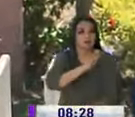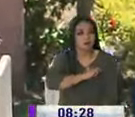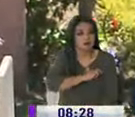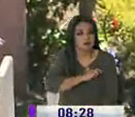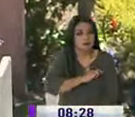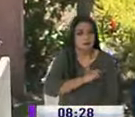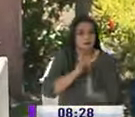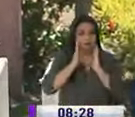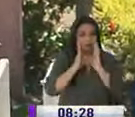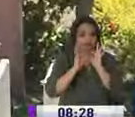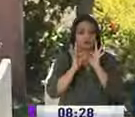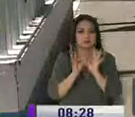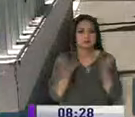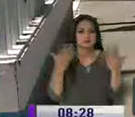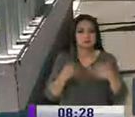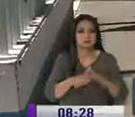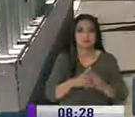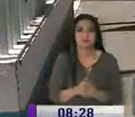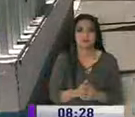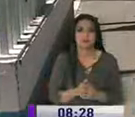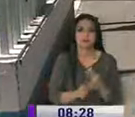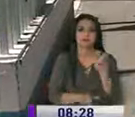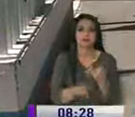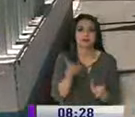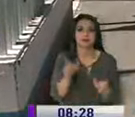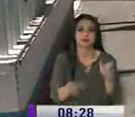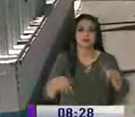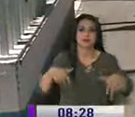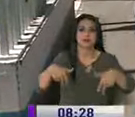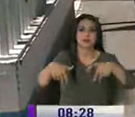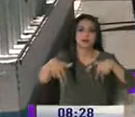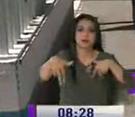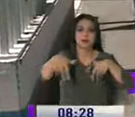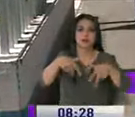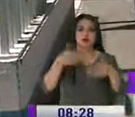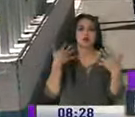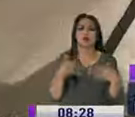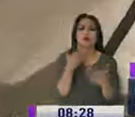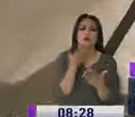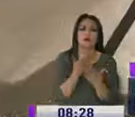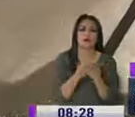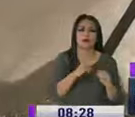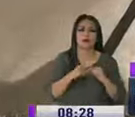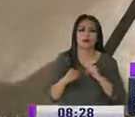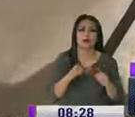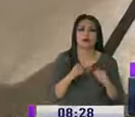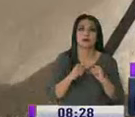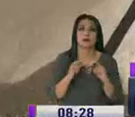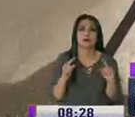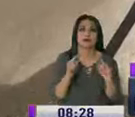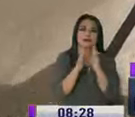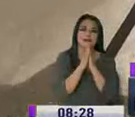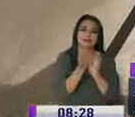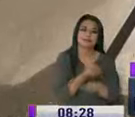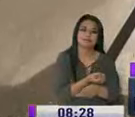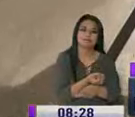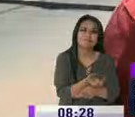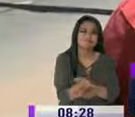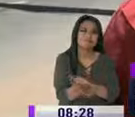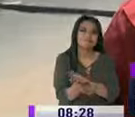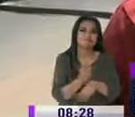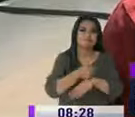sector de la ciudad, ¿eh? Sector El Gatazo, sur de Quito. Parece que tenemos algún problema también ahí. Miren